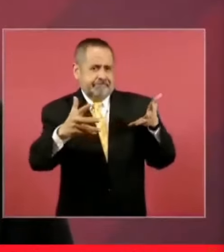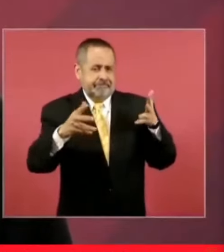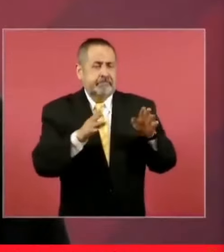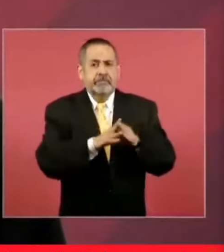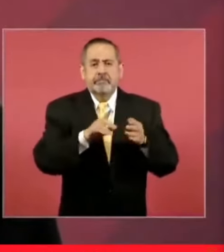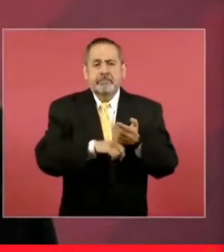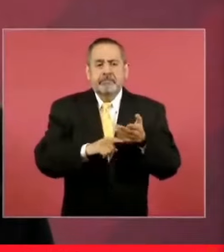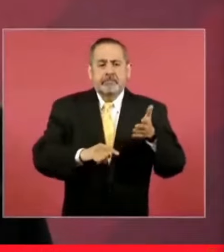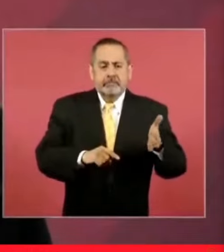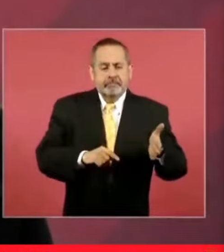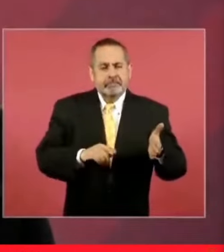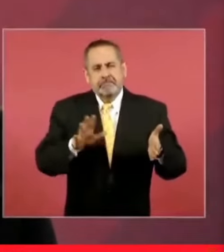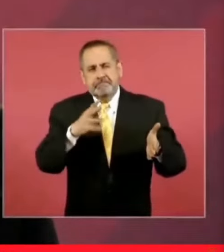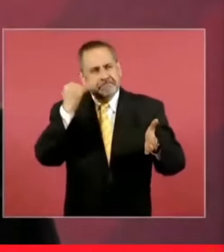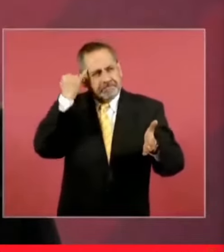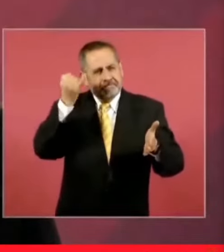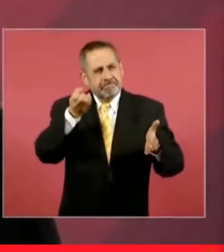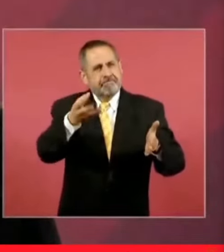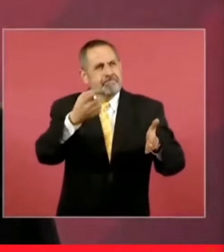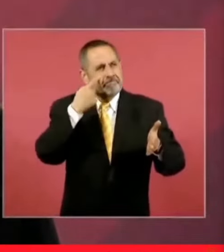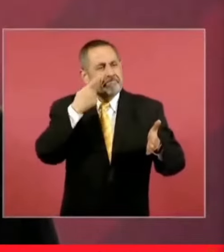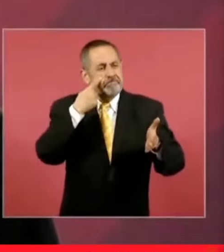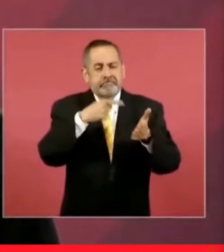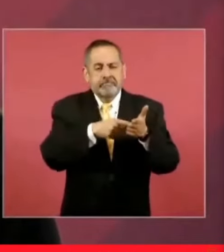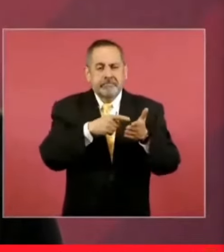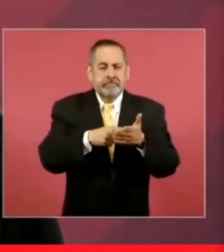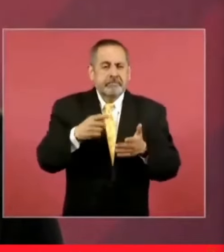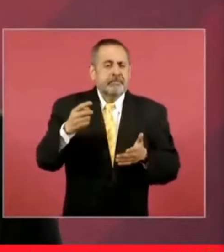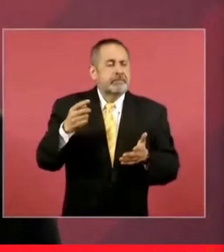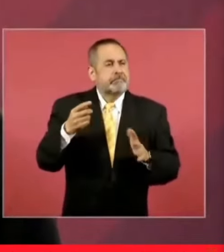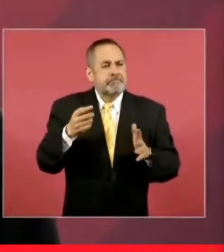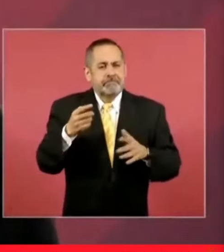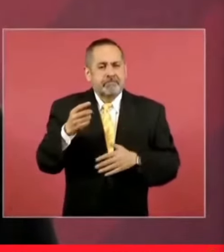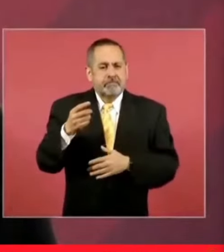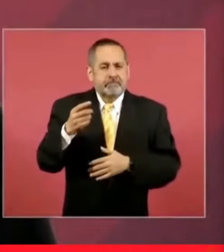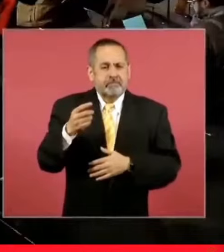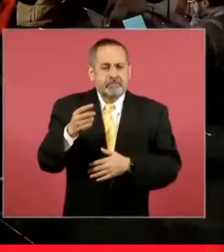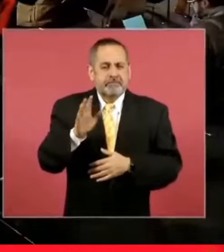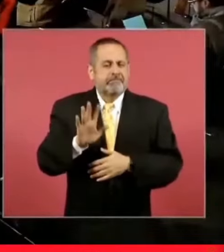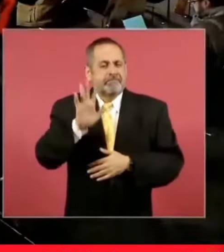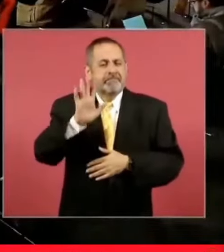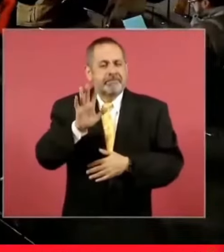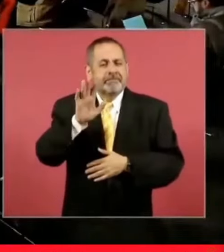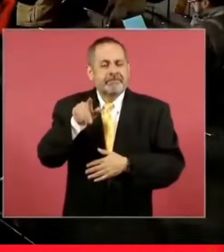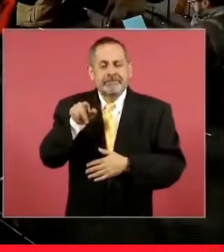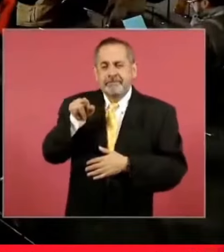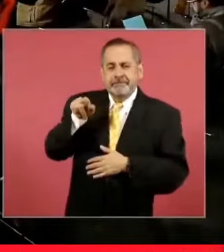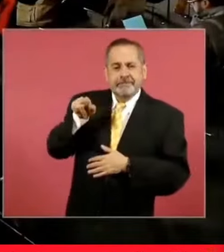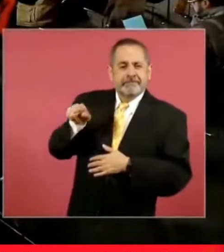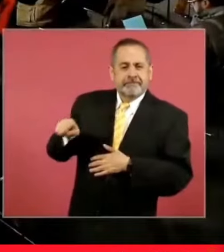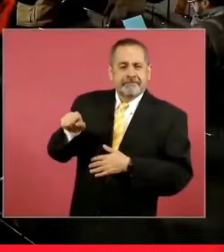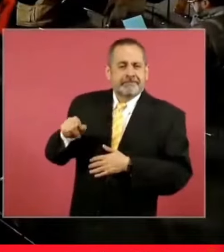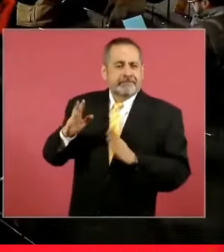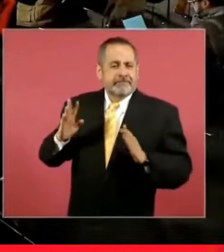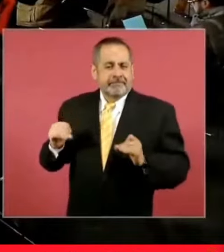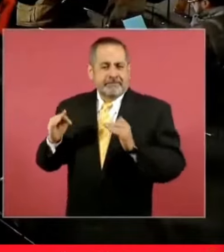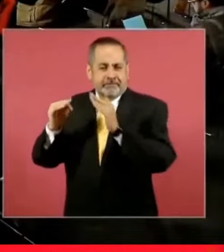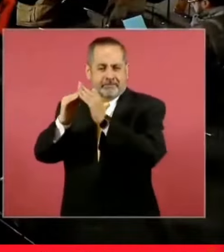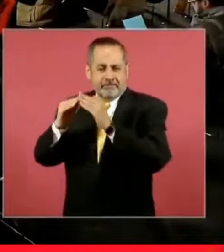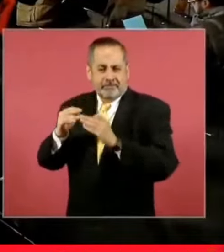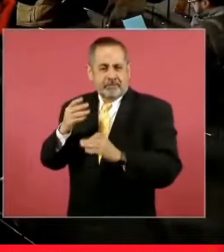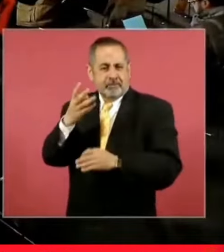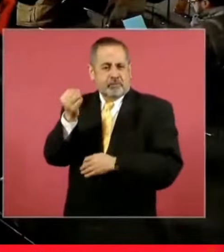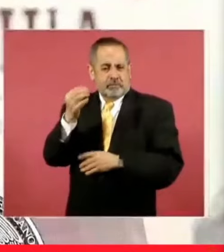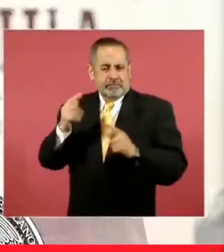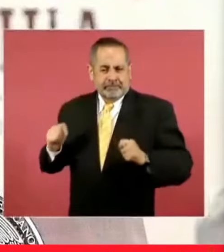equivalen, para que tengan una idea, a nueve templos del sol de la zona arqueológica de Teotihuacán, pues se